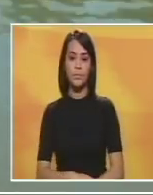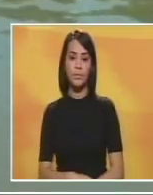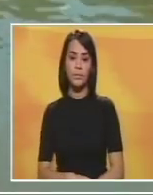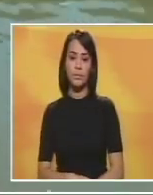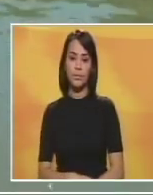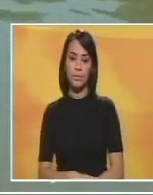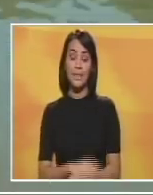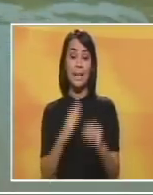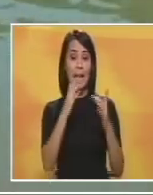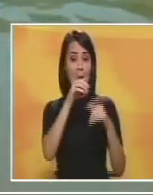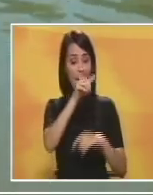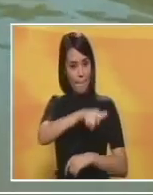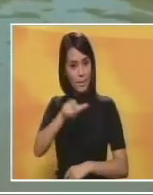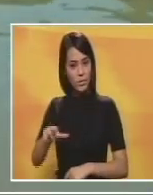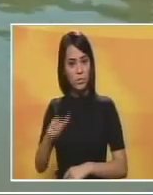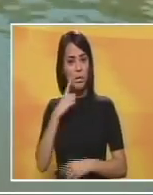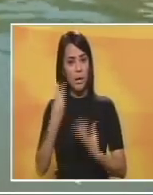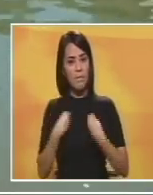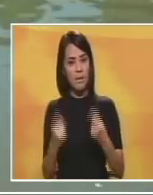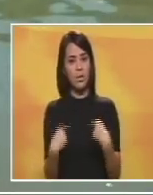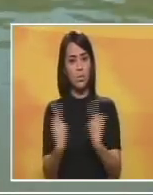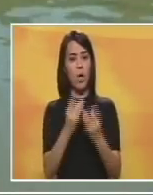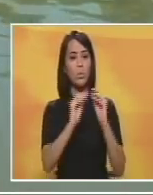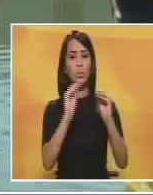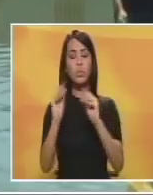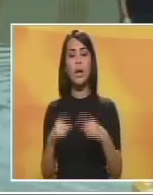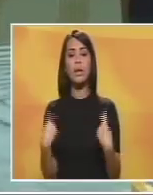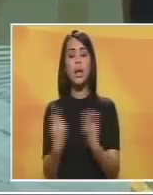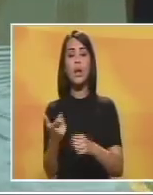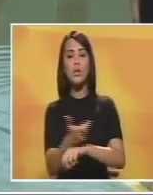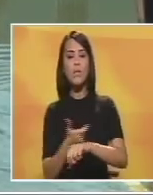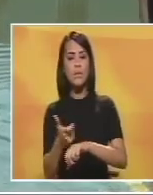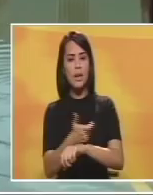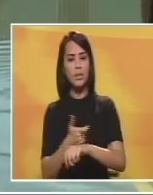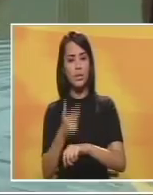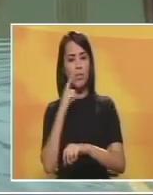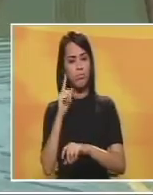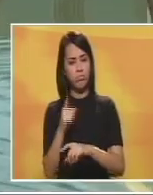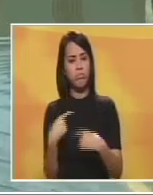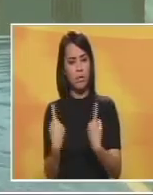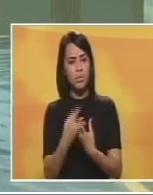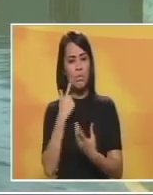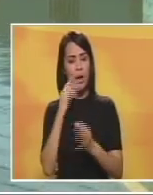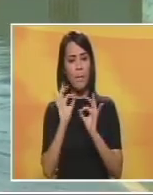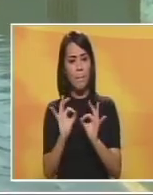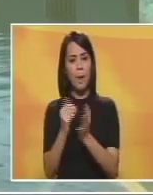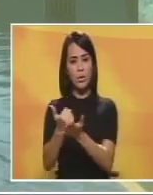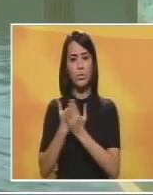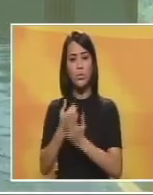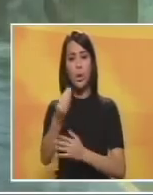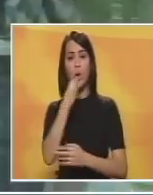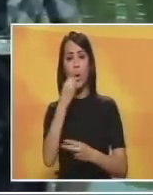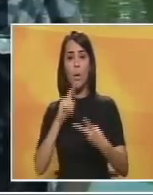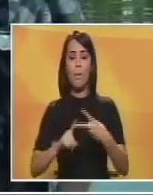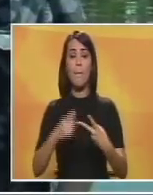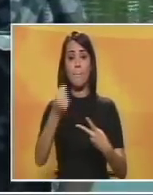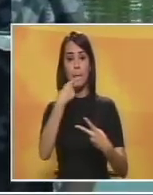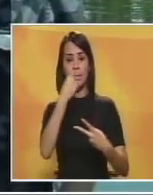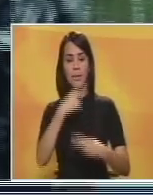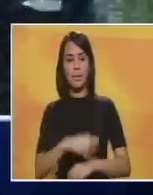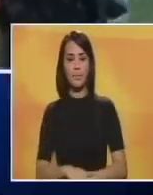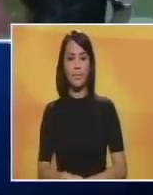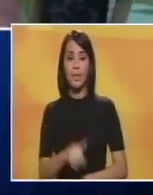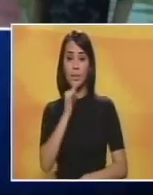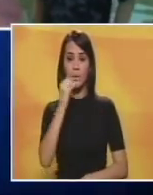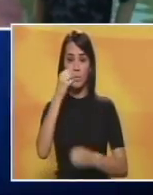lo que los habitantes le hicieron un llamado al gobierno regional para que se aboquen a abastecerlos de alimentación, medicina. Esta